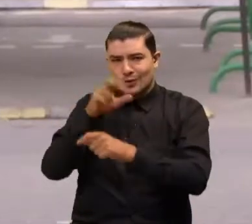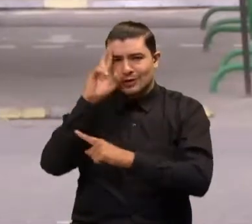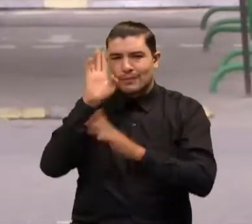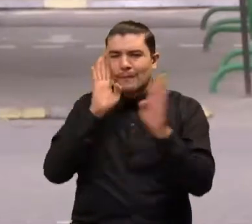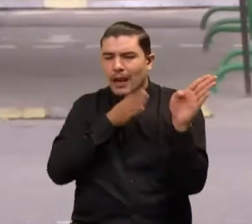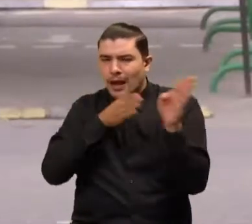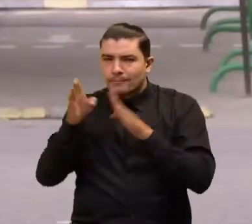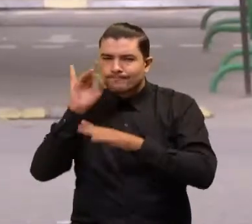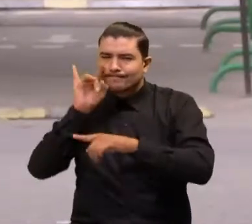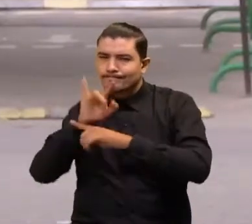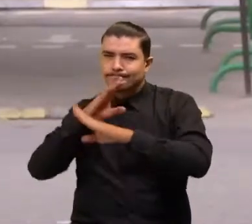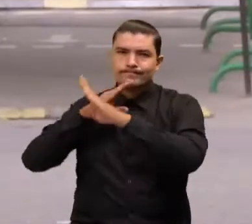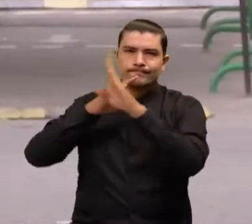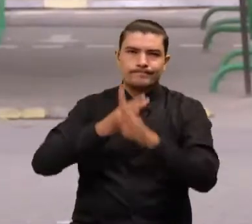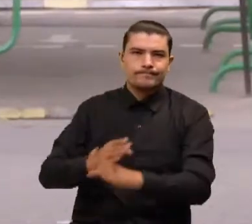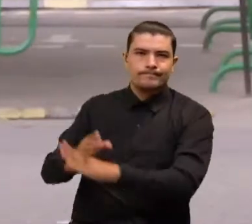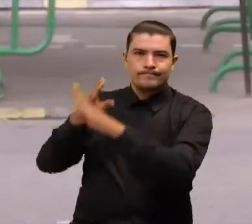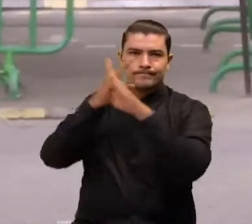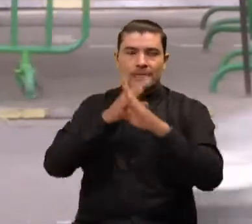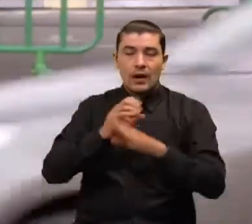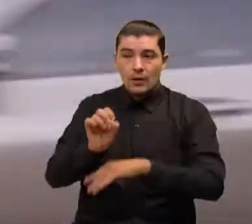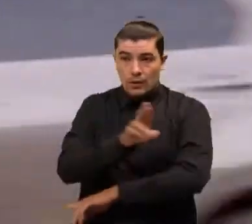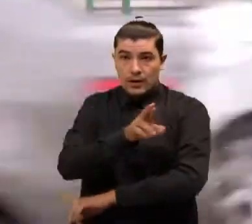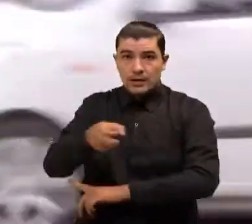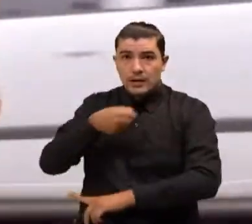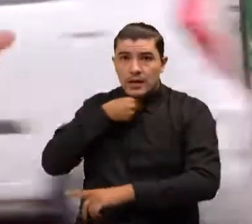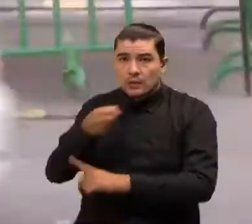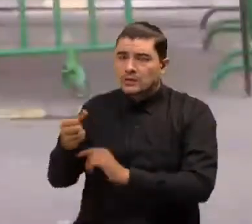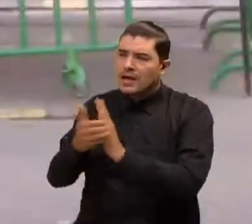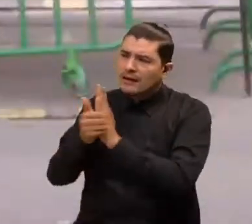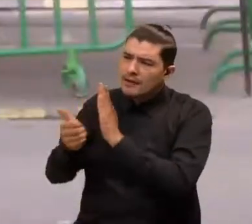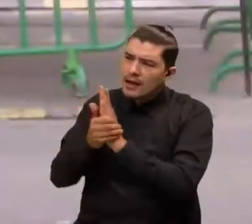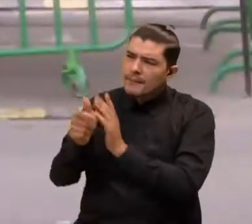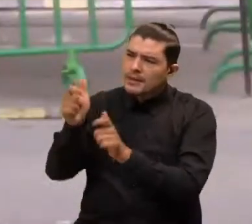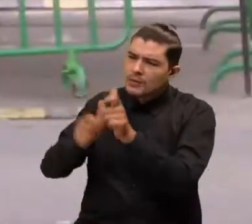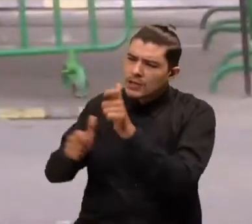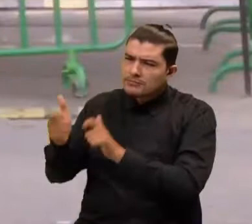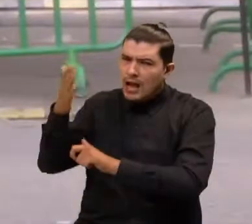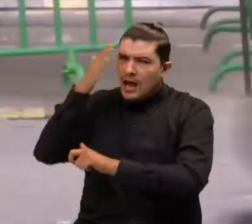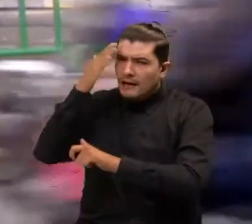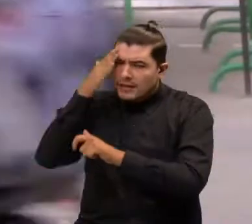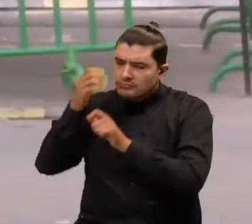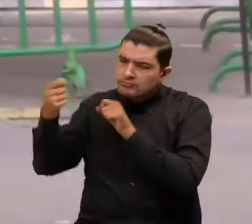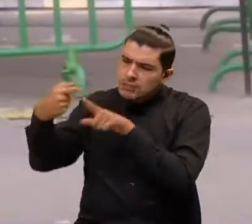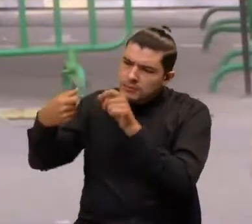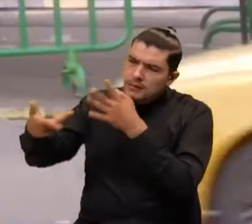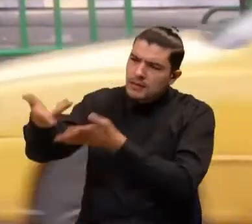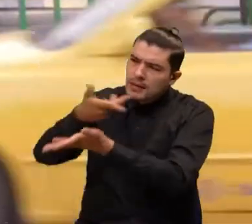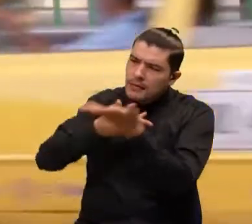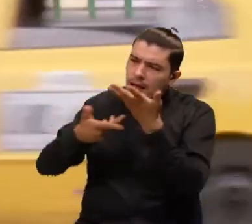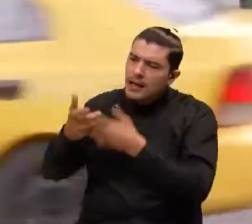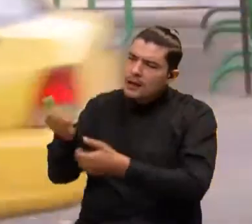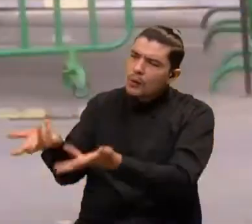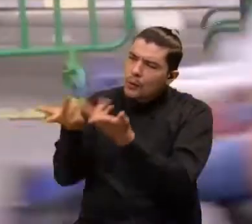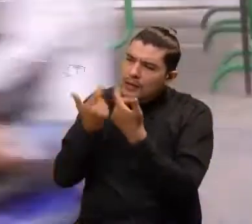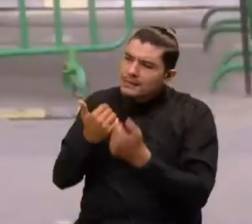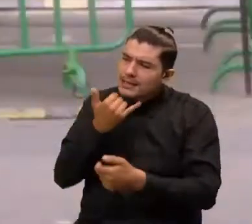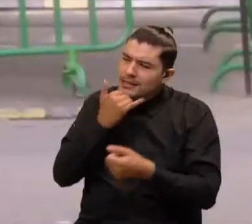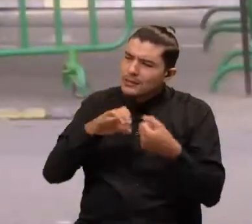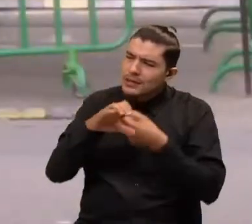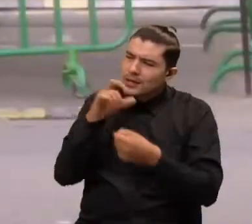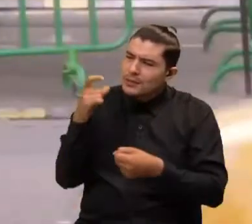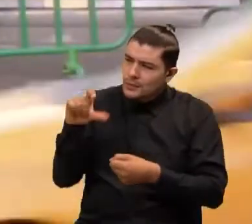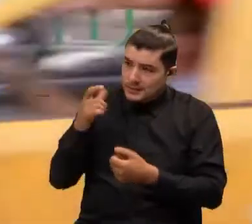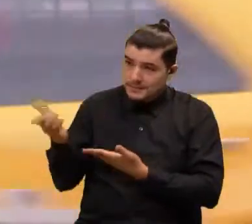quiso hablar con analíticos y también con las autoridades para analizar la situación de lo que está pasando en Cúcuta y toda su área metropolitana.